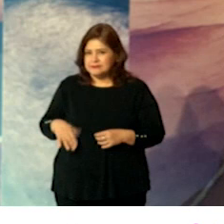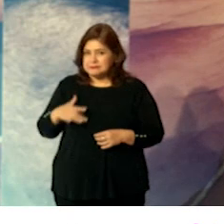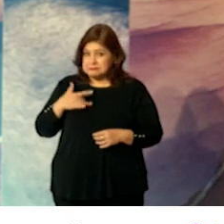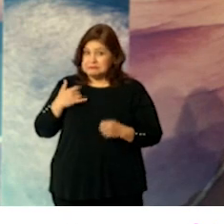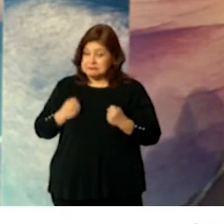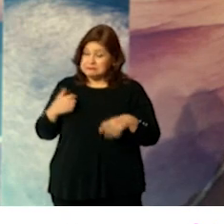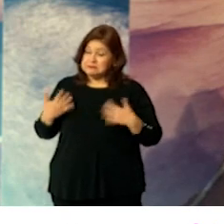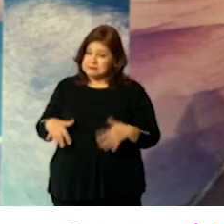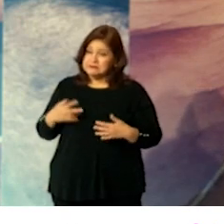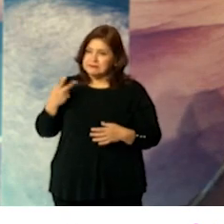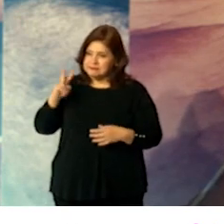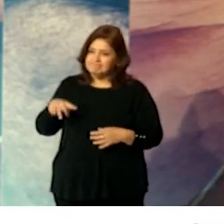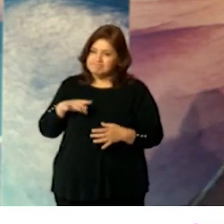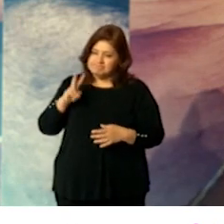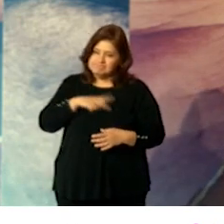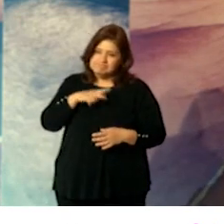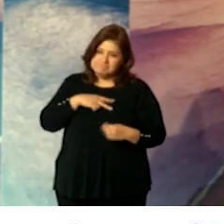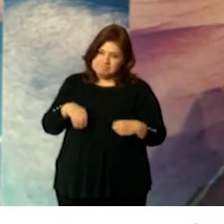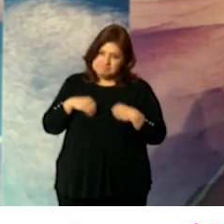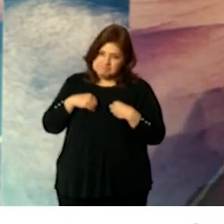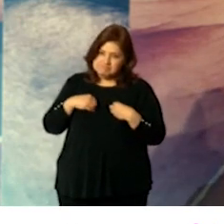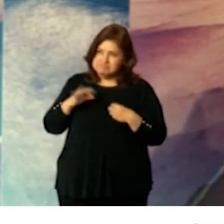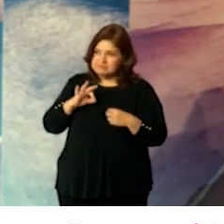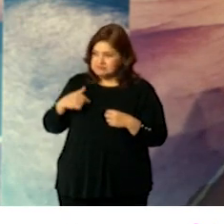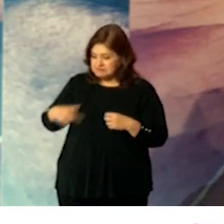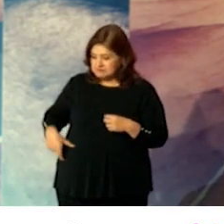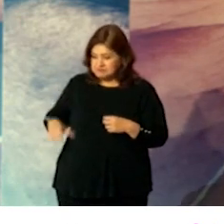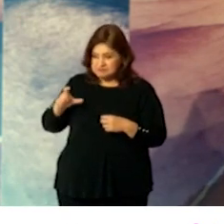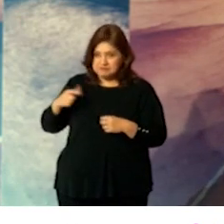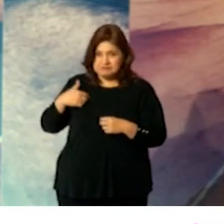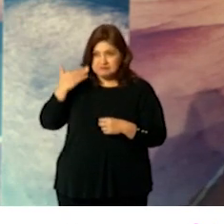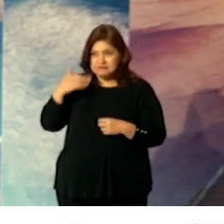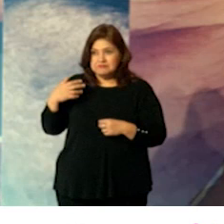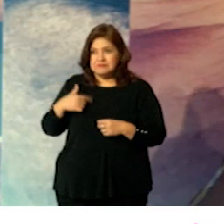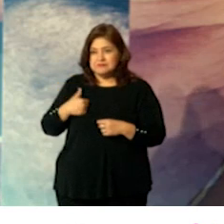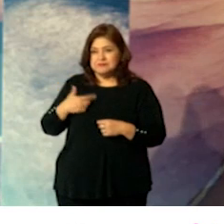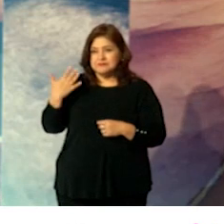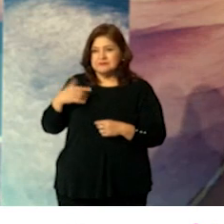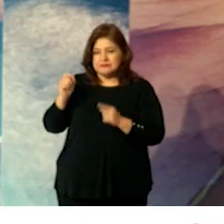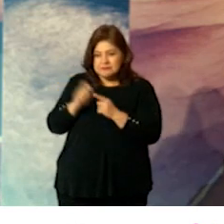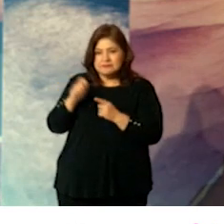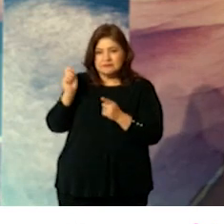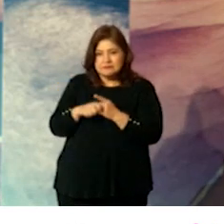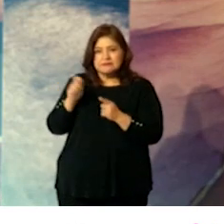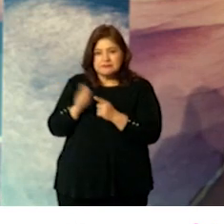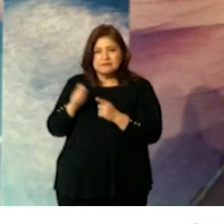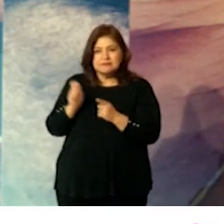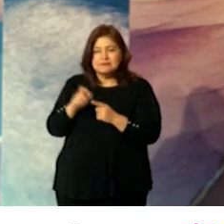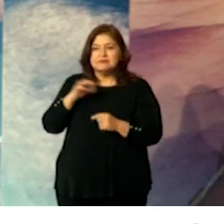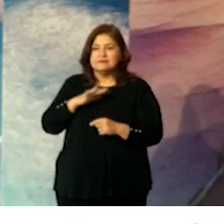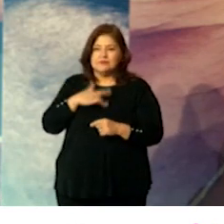muy fuerte, pero es la realidad de muchos chicos, ¿no? Que si no tienen acceso a la bomba, yo por mucho tiempo, hasta los 12 años, me pinchaba todos los días, ¿no? La